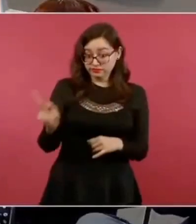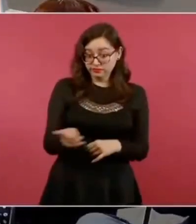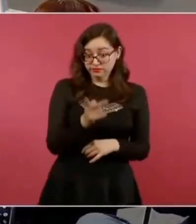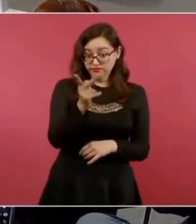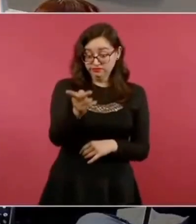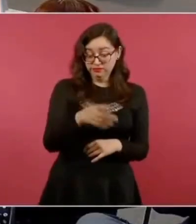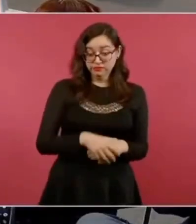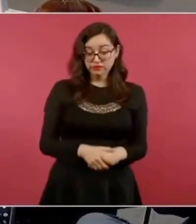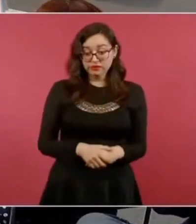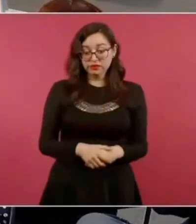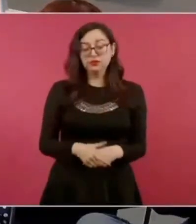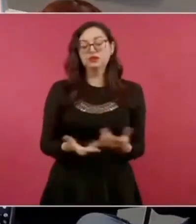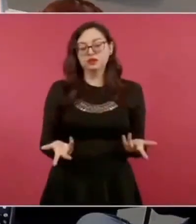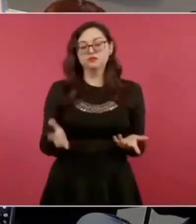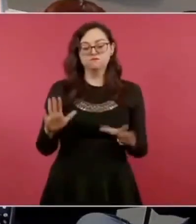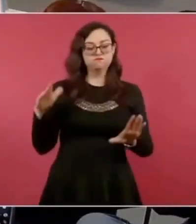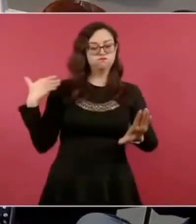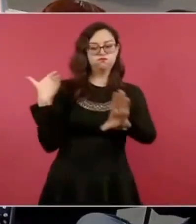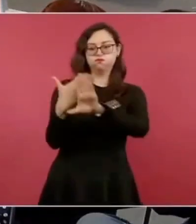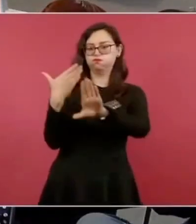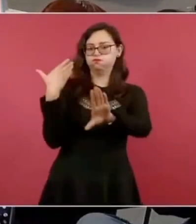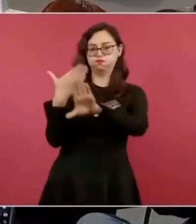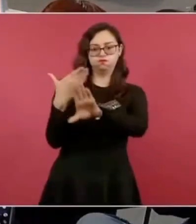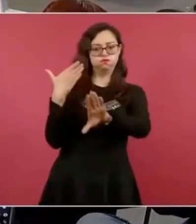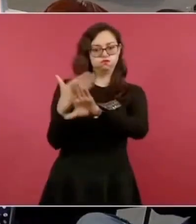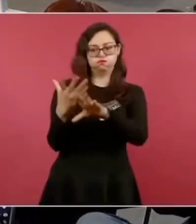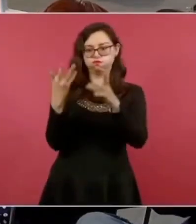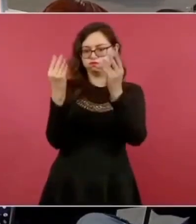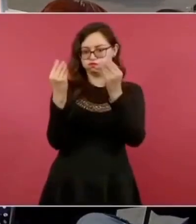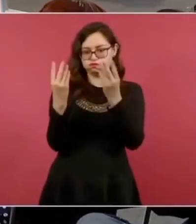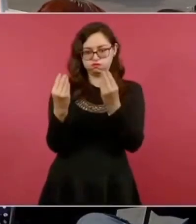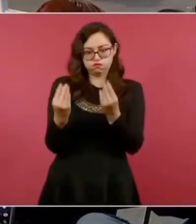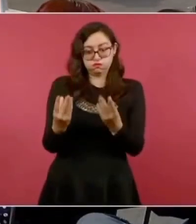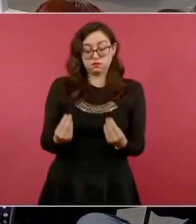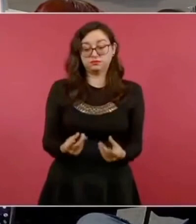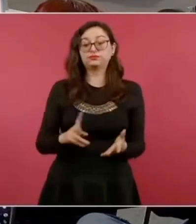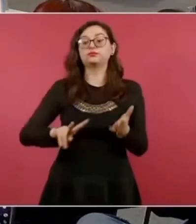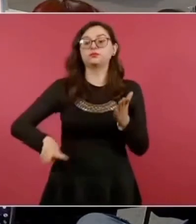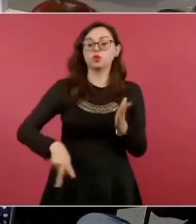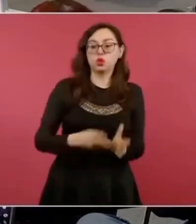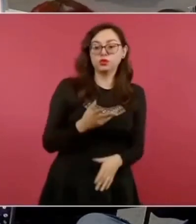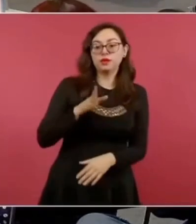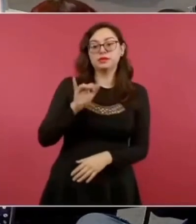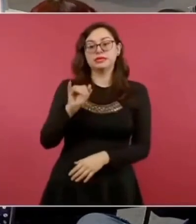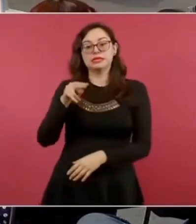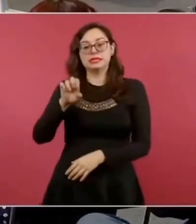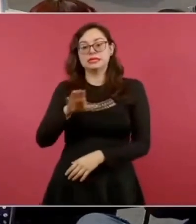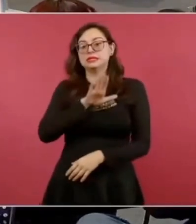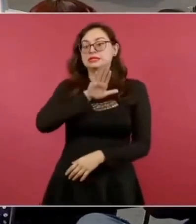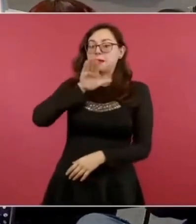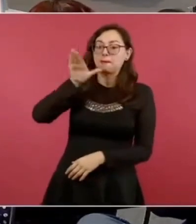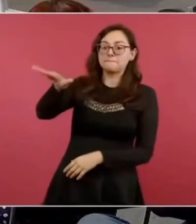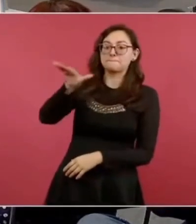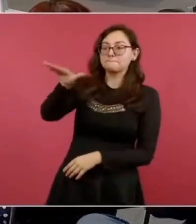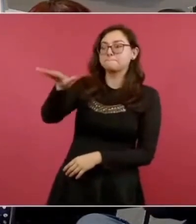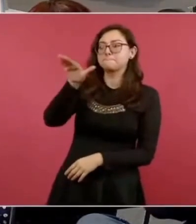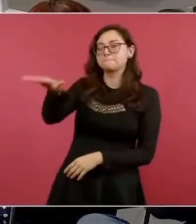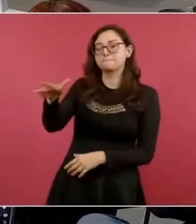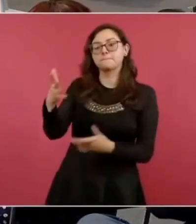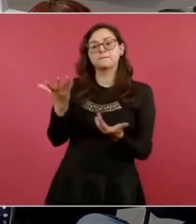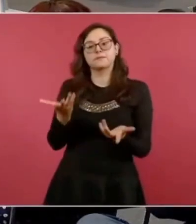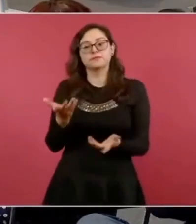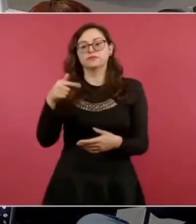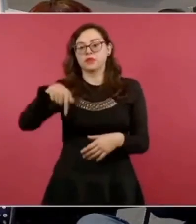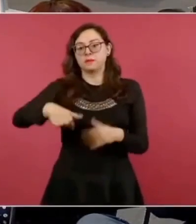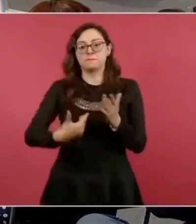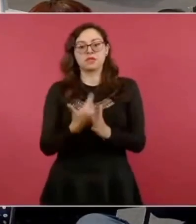muchos detractores en contra de usted, en contra de su gobierno. Nuevamente solicitan al Instituto Nacional Electoral, estos grupos que están en contra, que